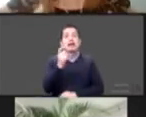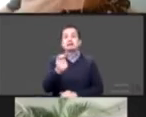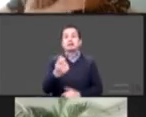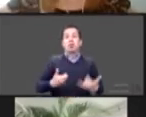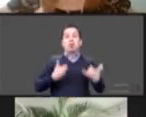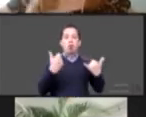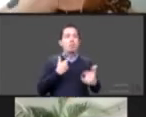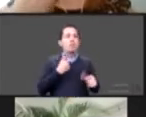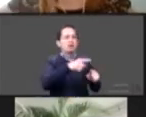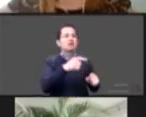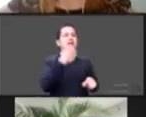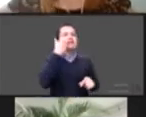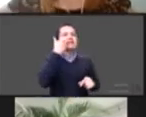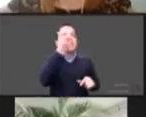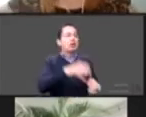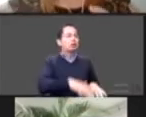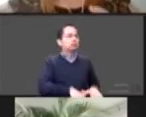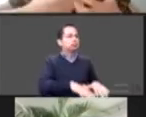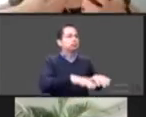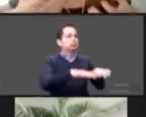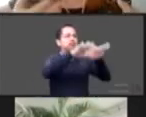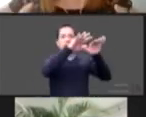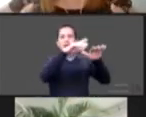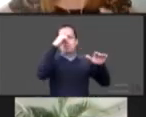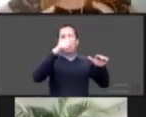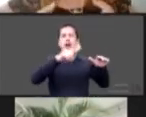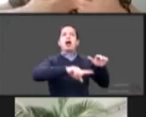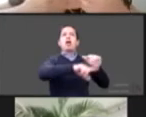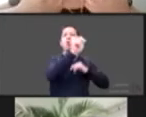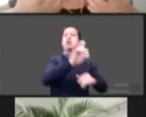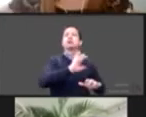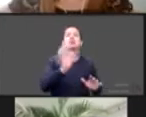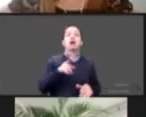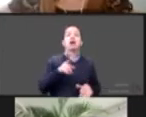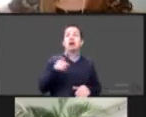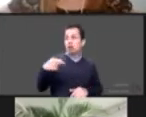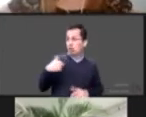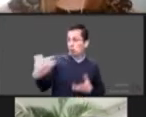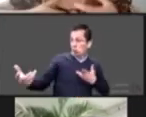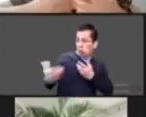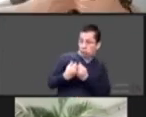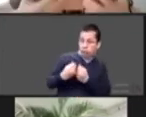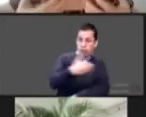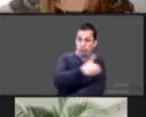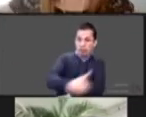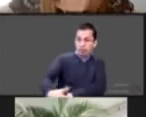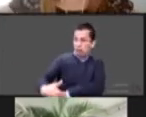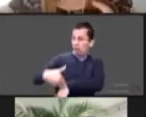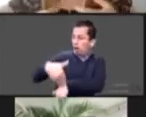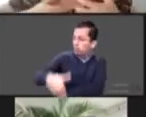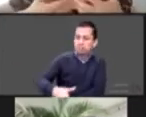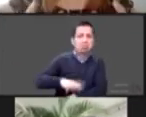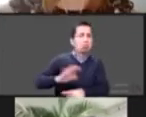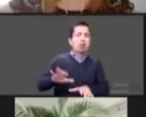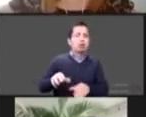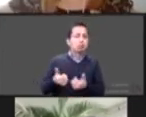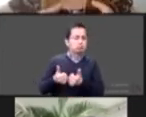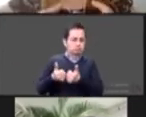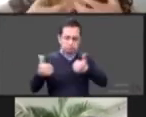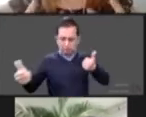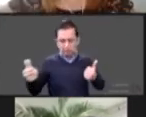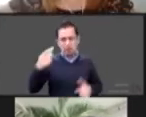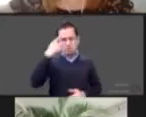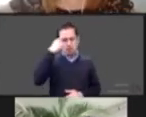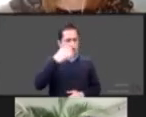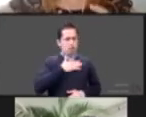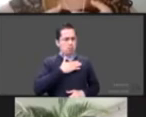la emancipación de la familia, en donde creas la educación, el trabajo, la vivienda,